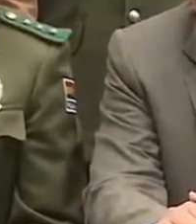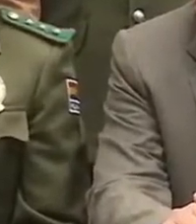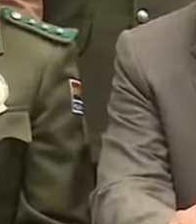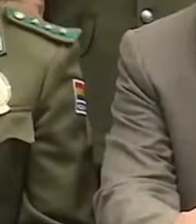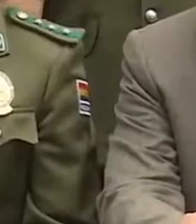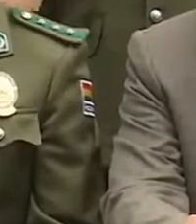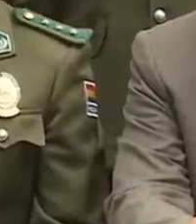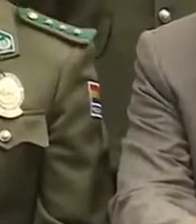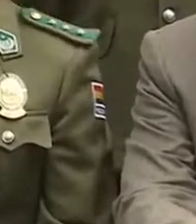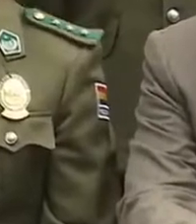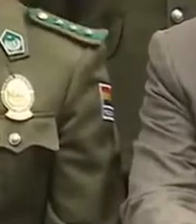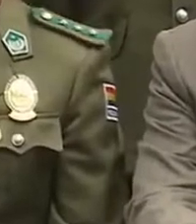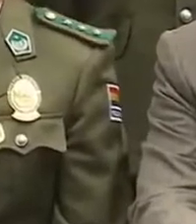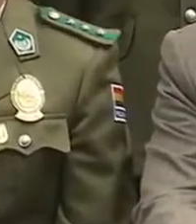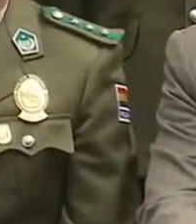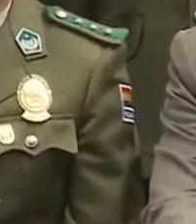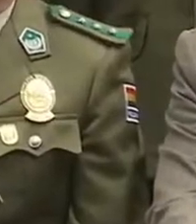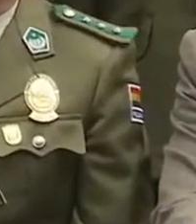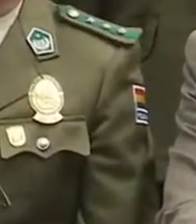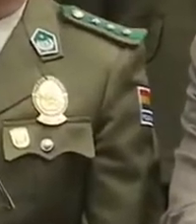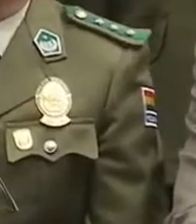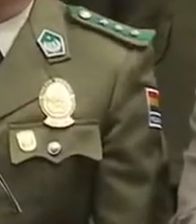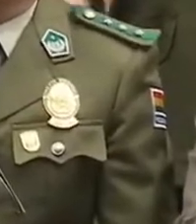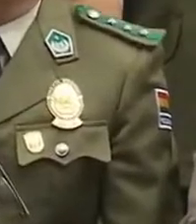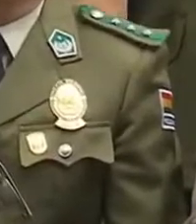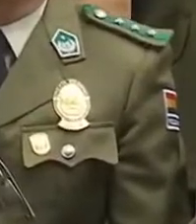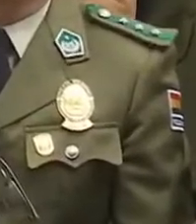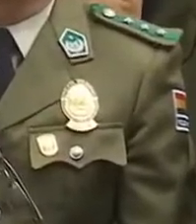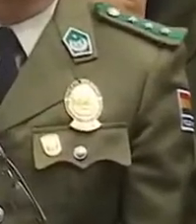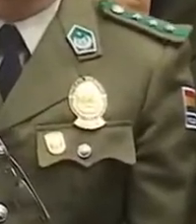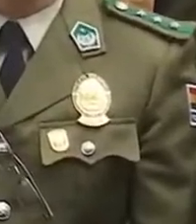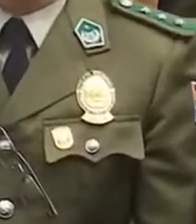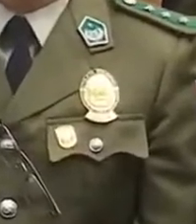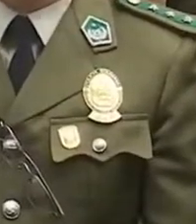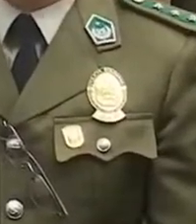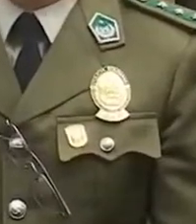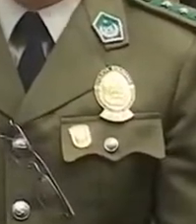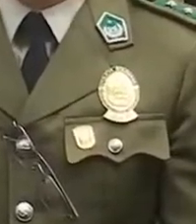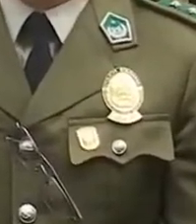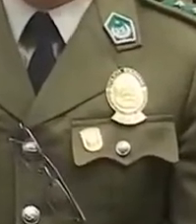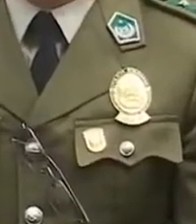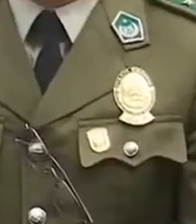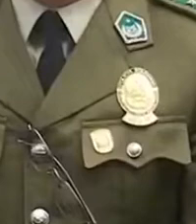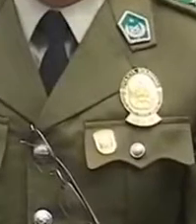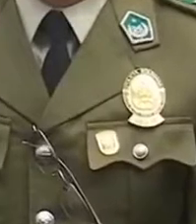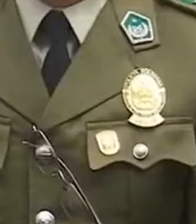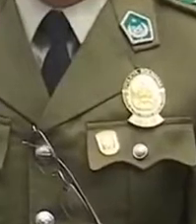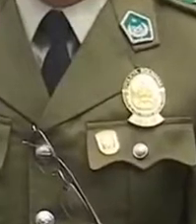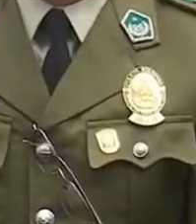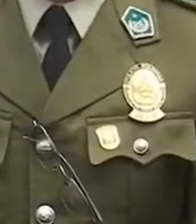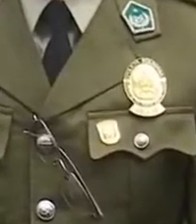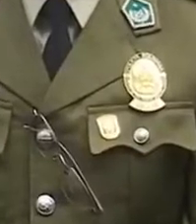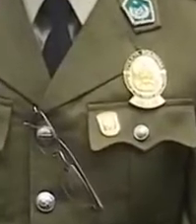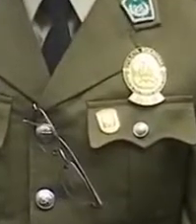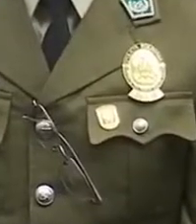incautó más de una tonelada de cocaína. Escuchemos por favor. No me canso de felicitarlos.